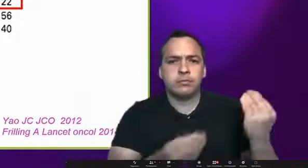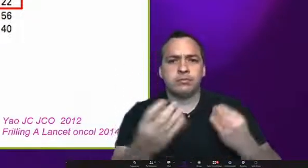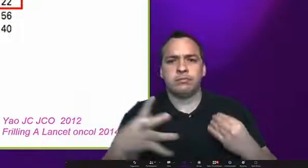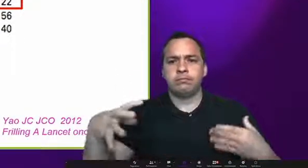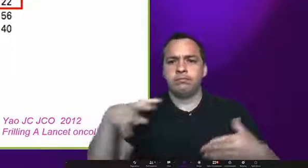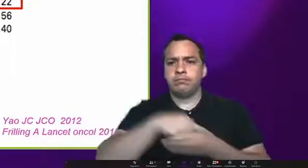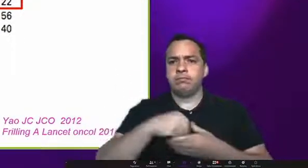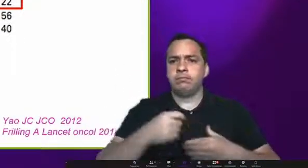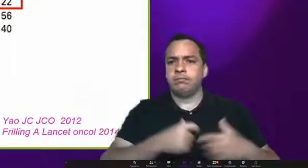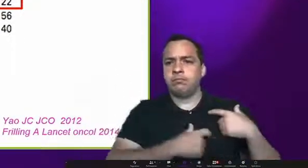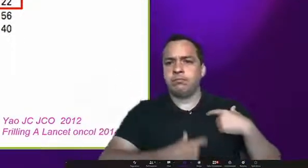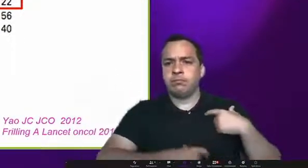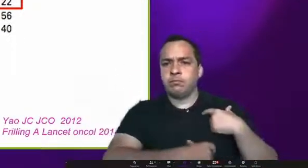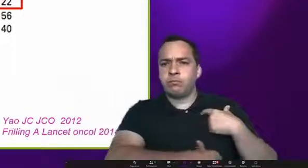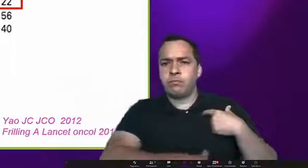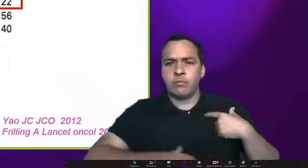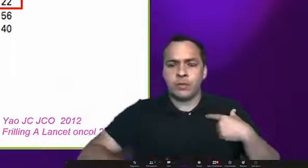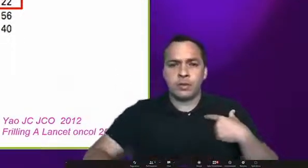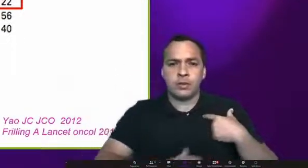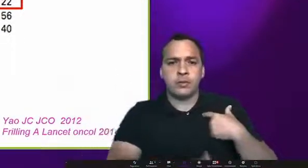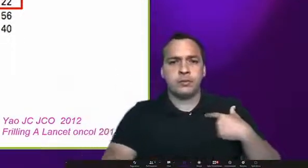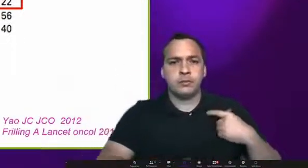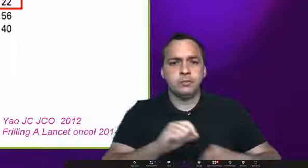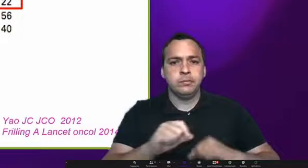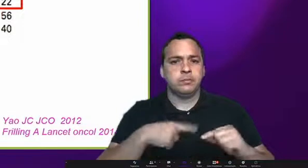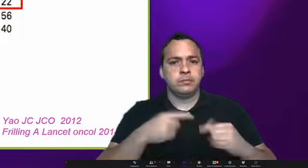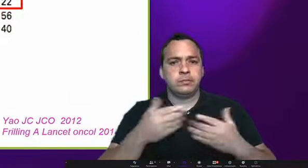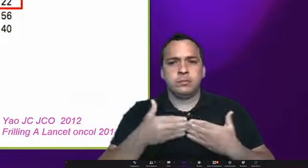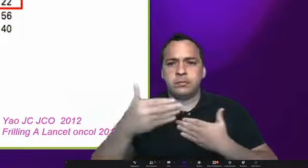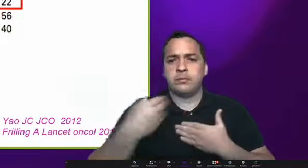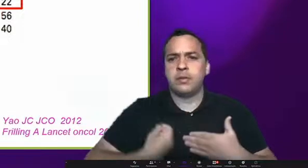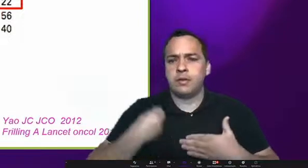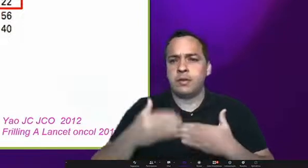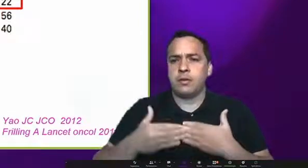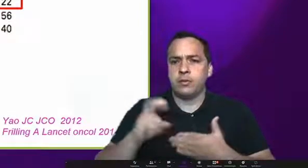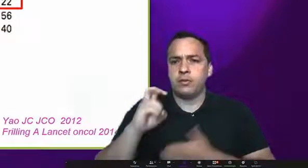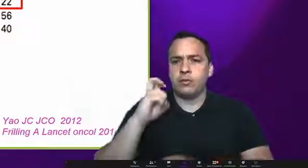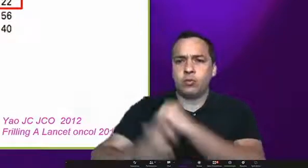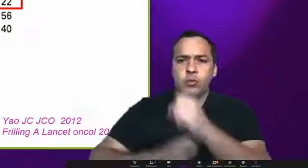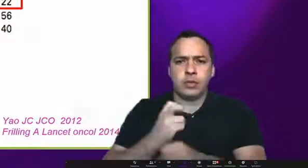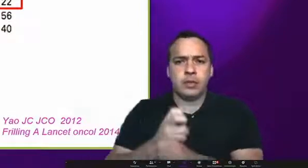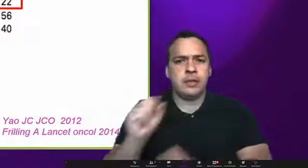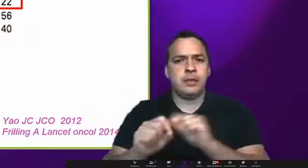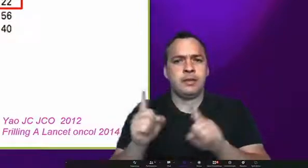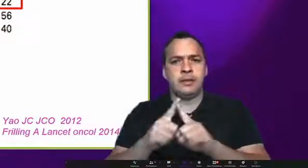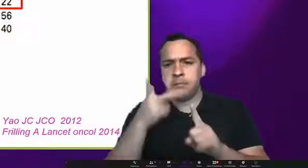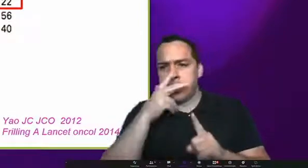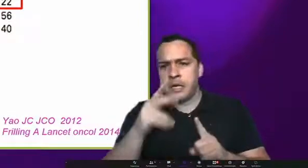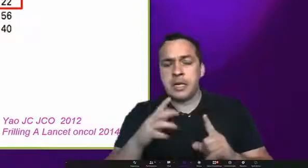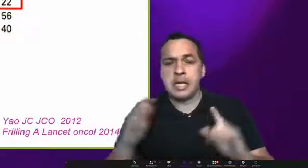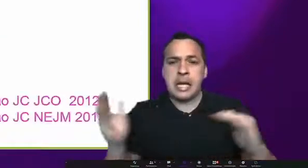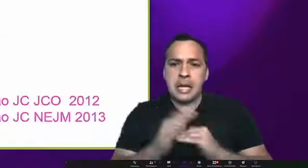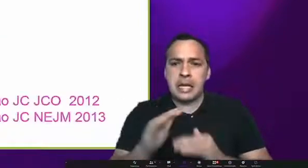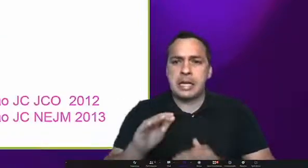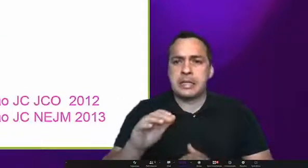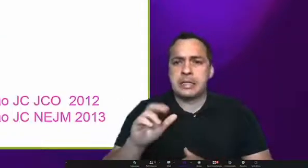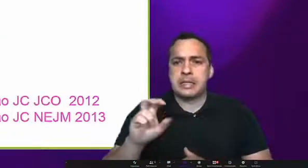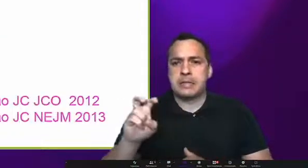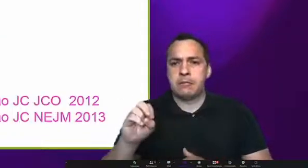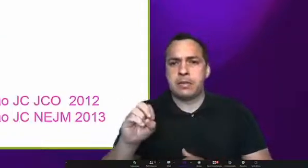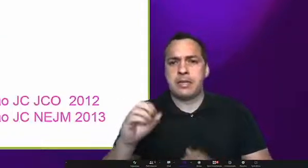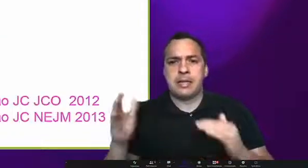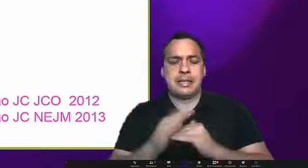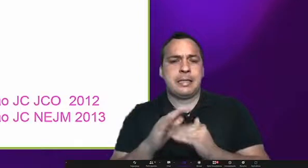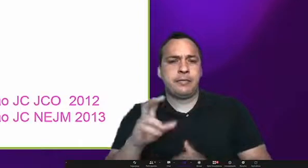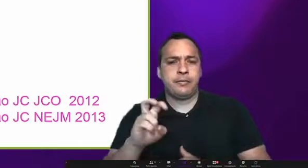por tumores neuroendocrinos, vemos sobrevidas a distancia que a veces llegan hasta los 50, 57 meses.